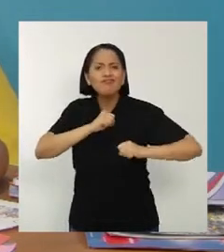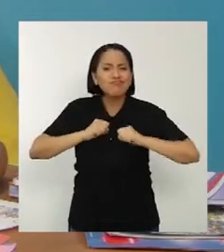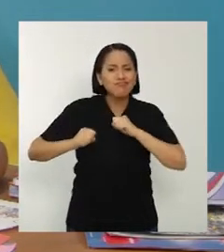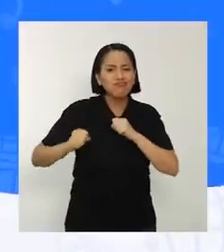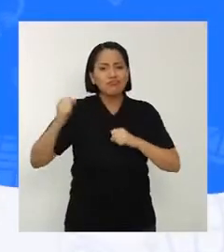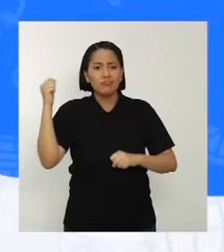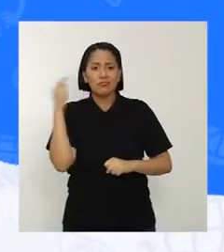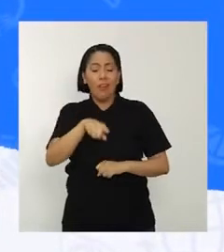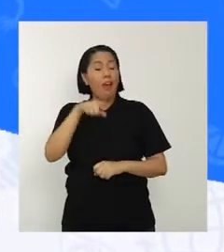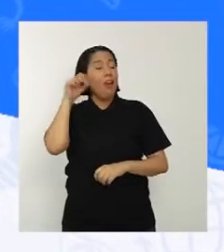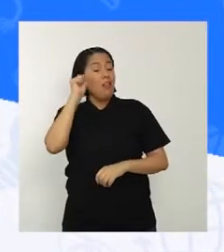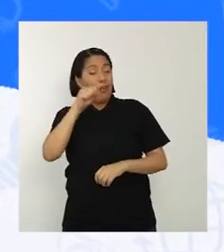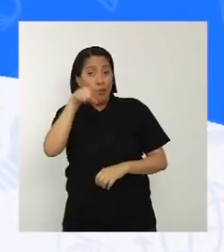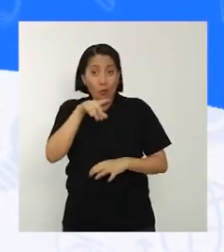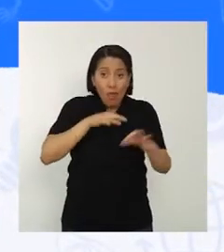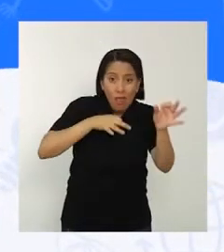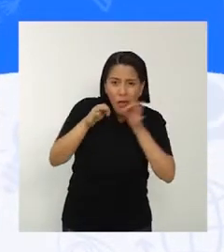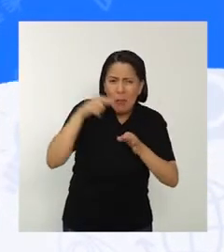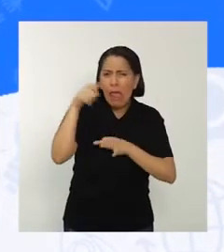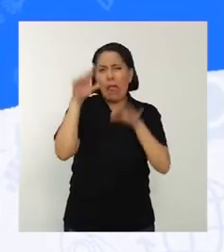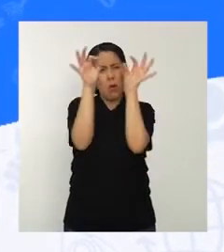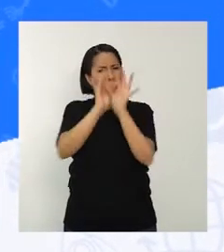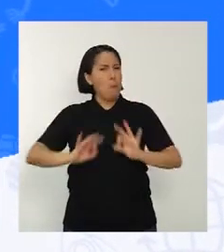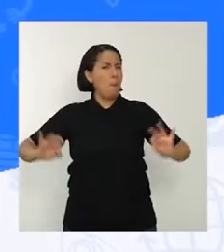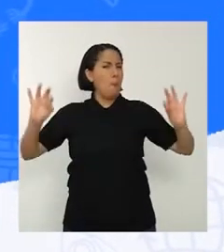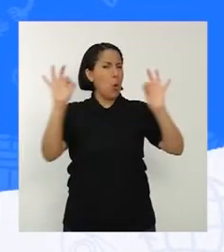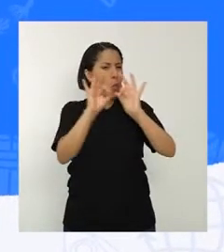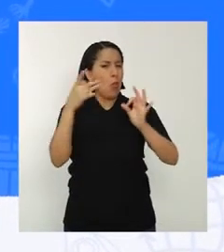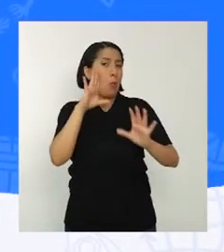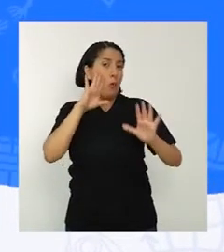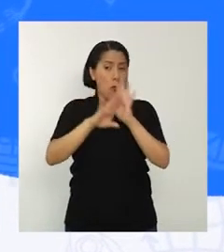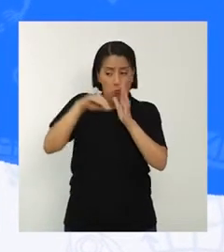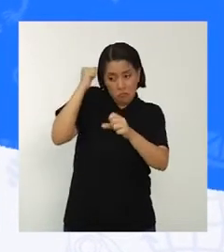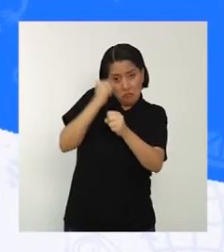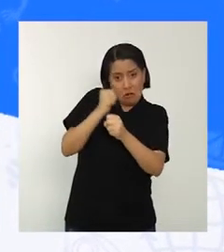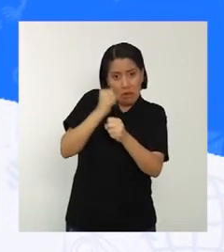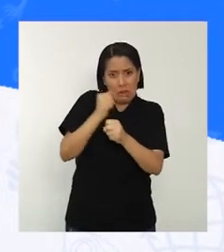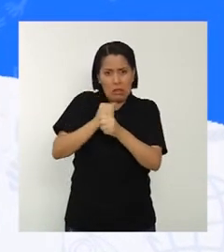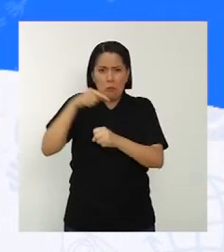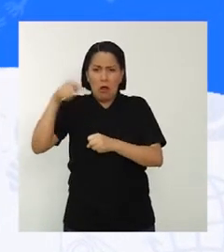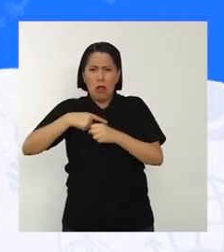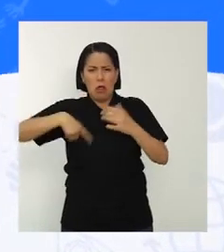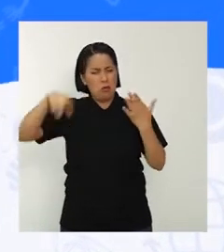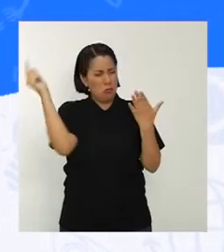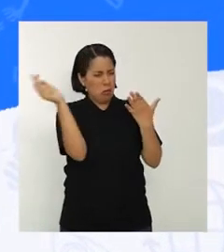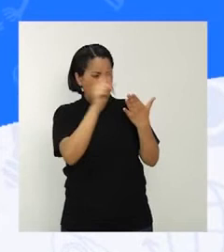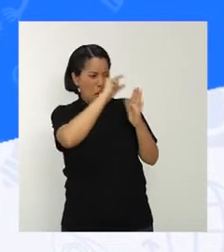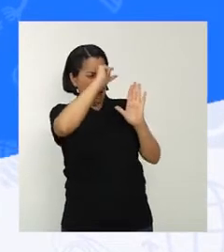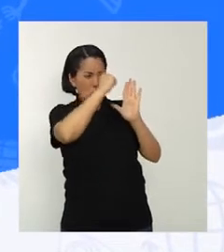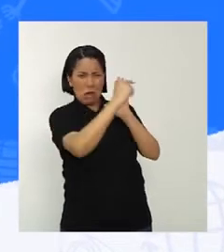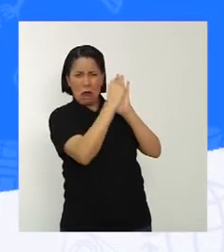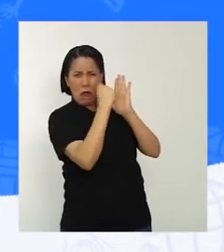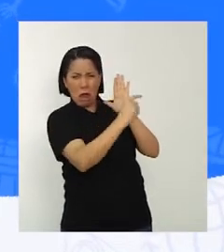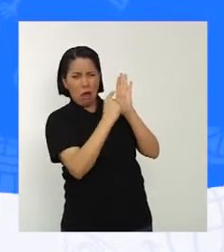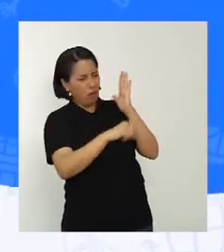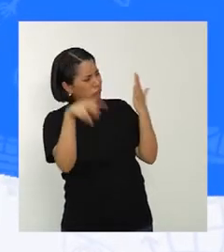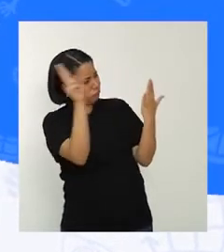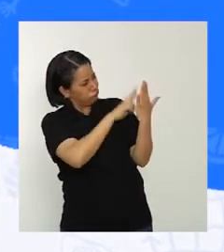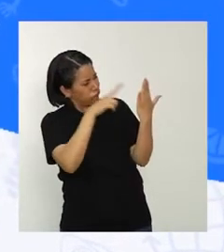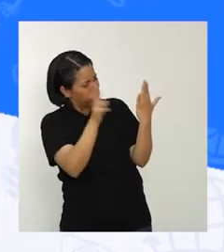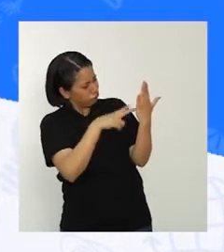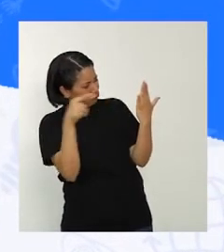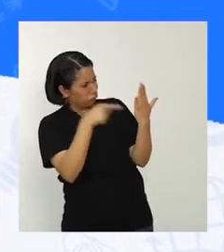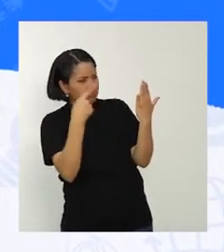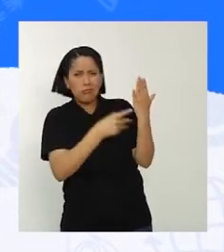dinamismo. Lo que acaban de decir es muy importante. En mi trabajo nosotros recibimos guiones que son los